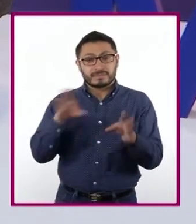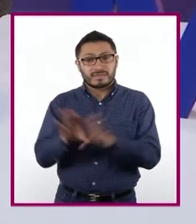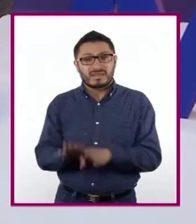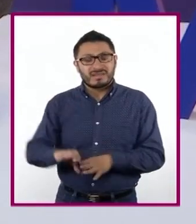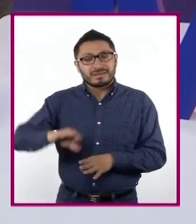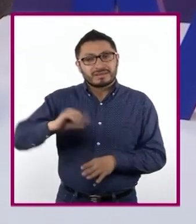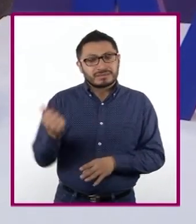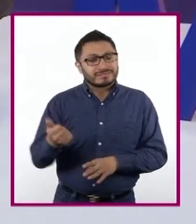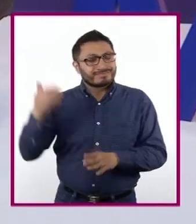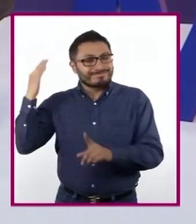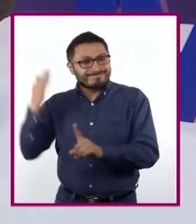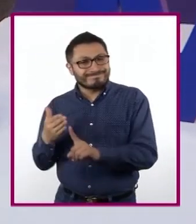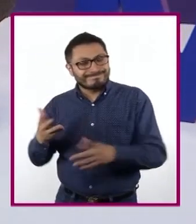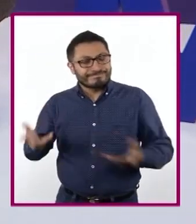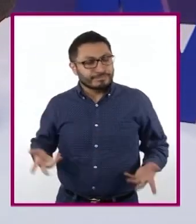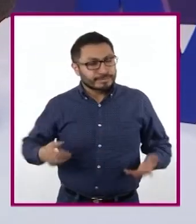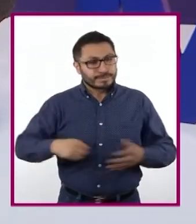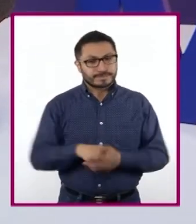otras intenciones?